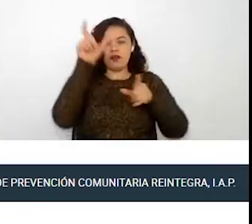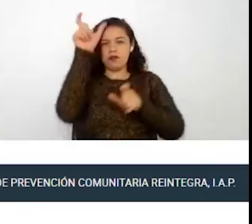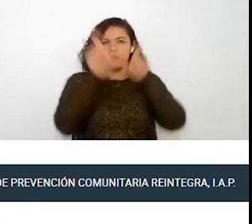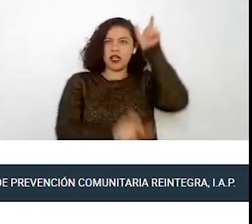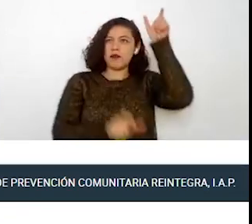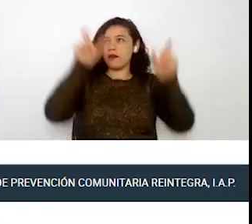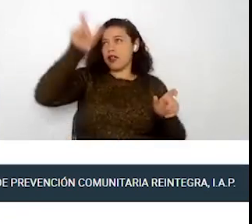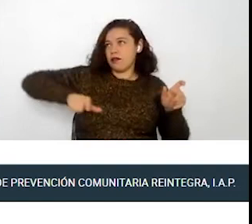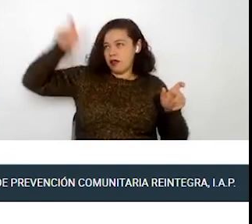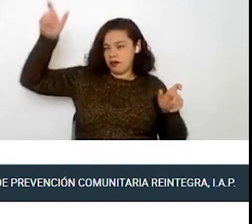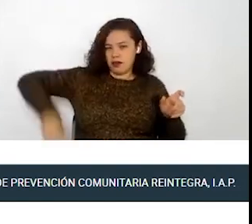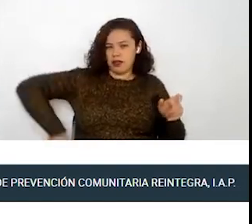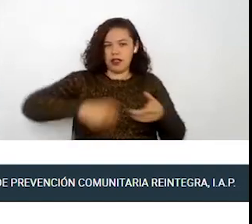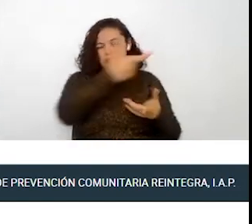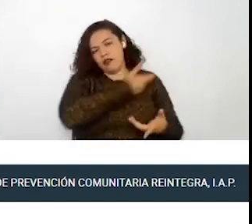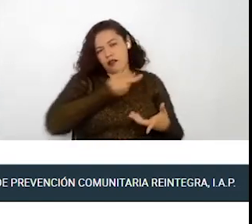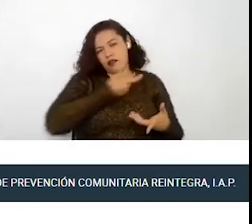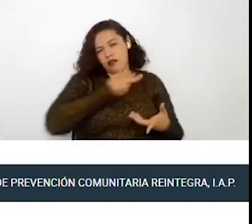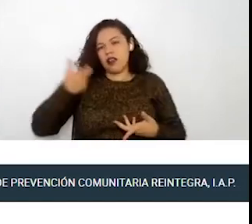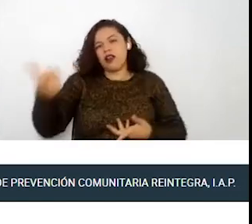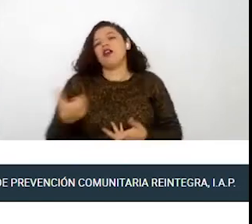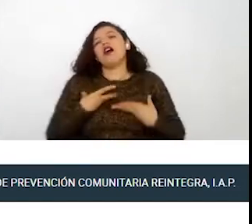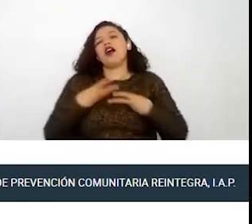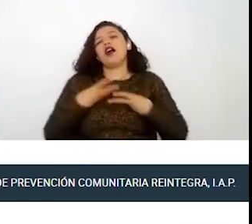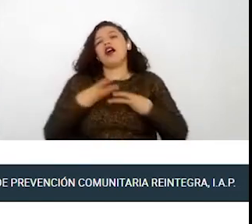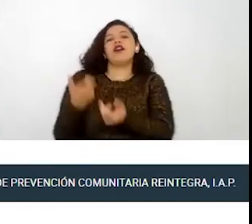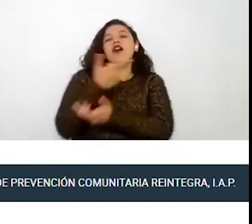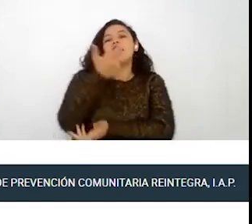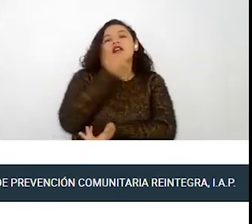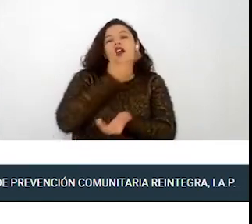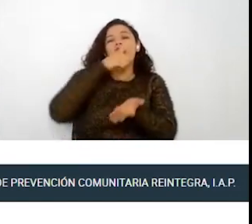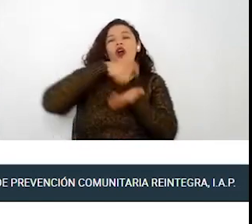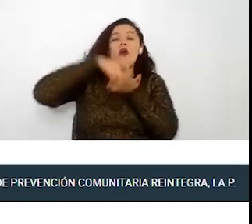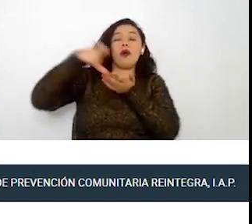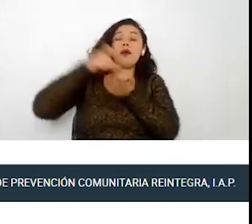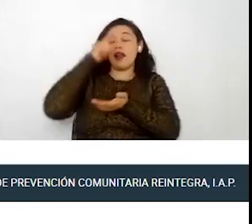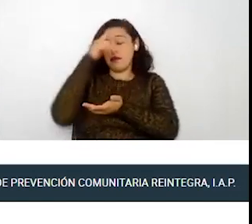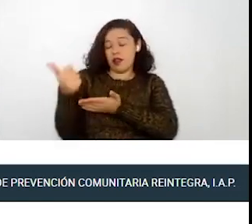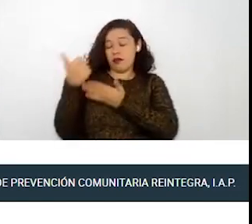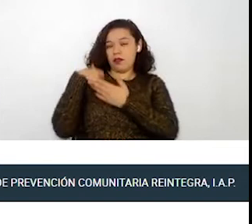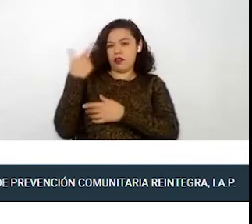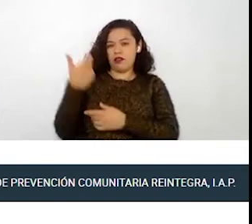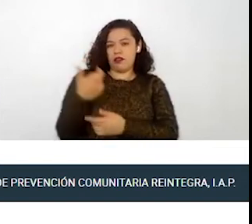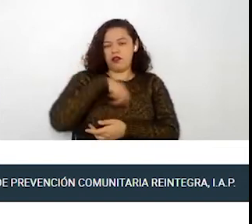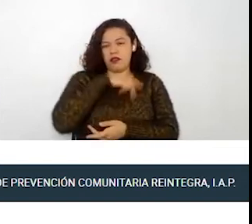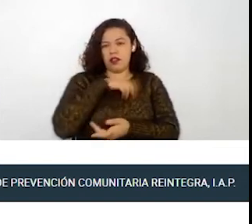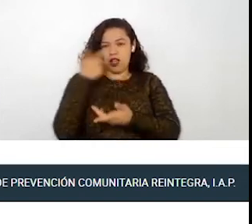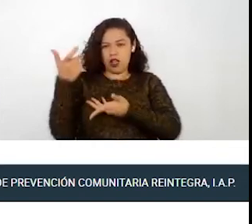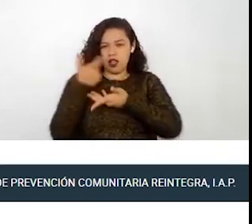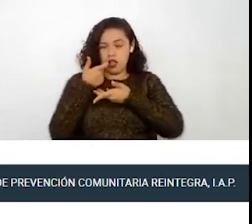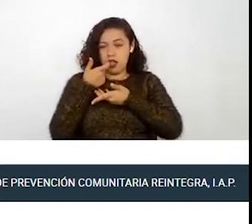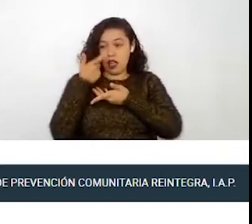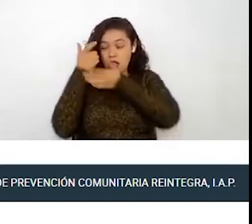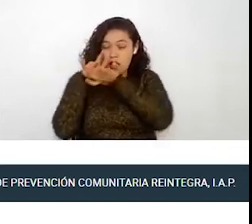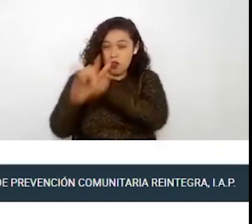que es mis ingresos mis ingresos mis inversiones En activos fijos y medidas económicas en este caso no vamos a tener ayudas económicas porque